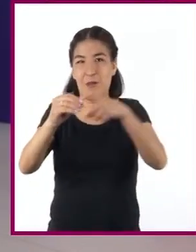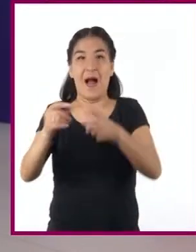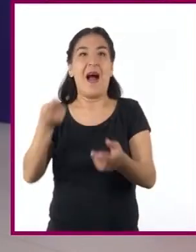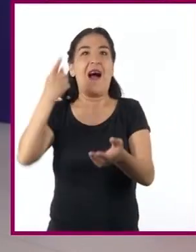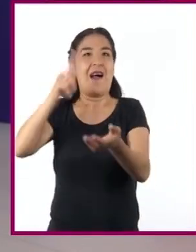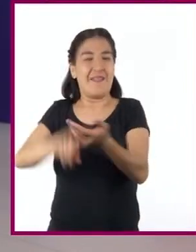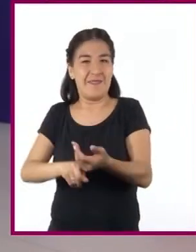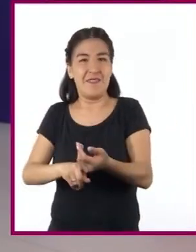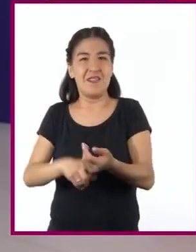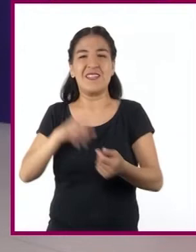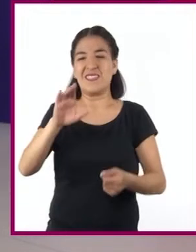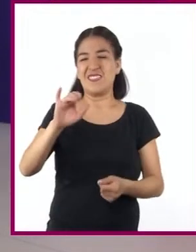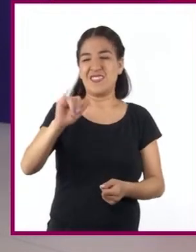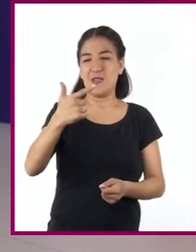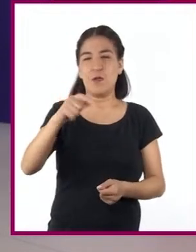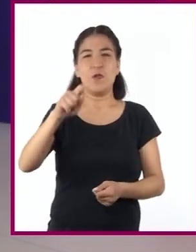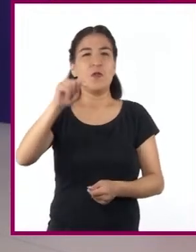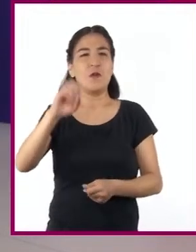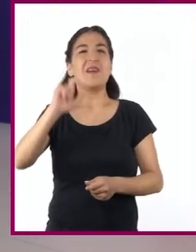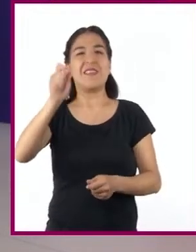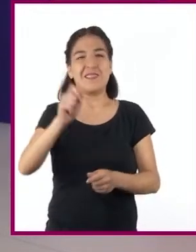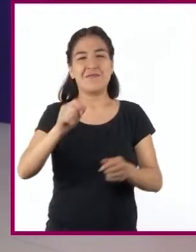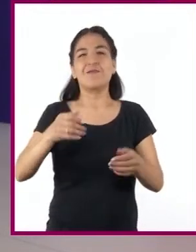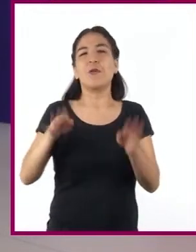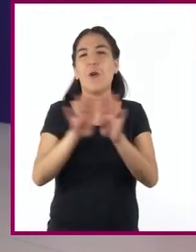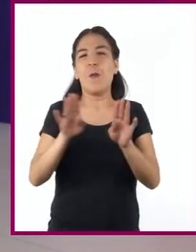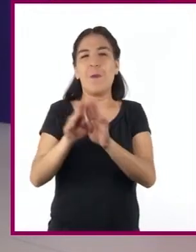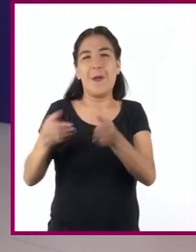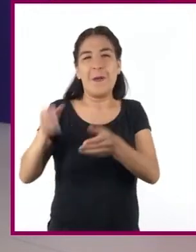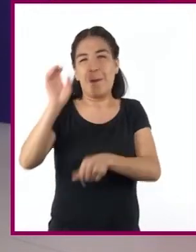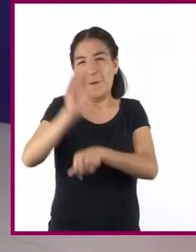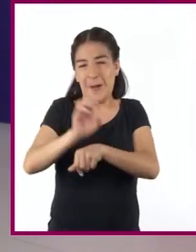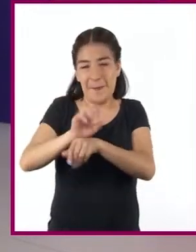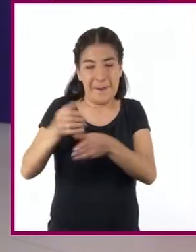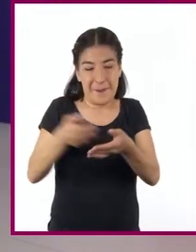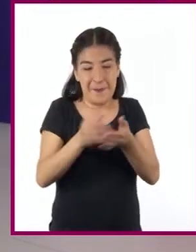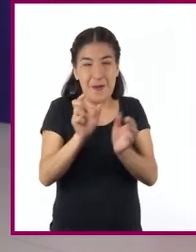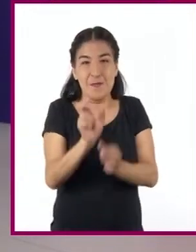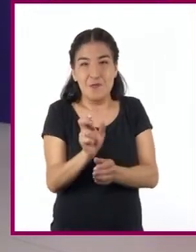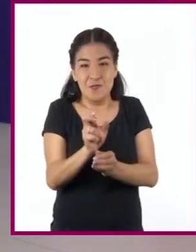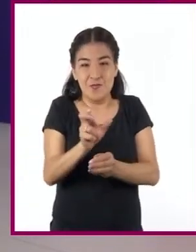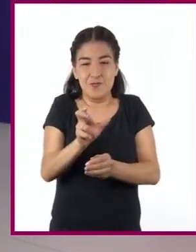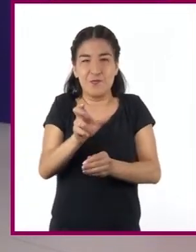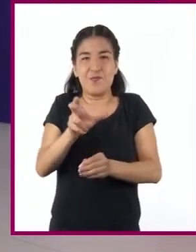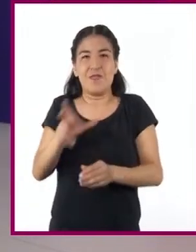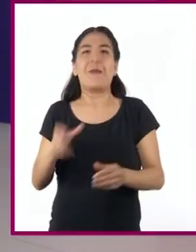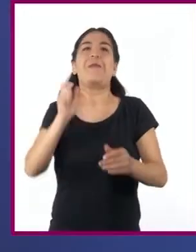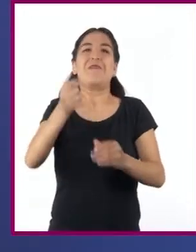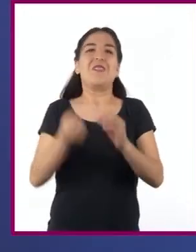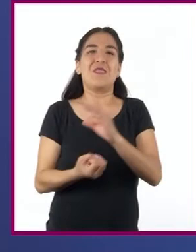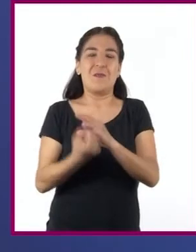cigoto, que crecerá y se desarrollará en un embrión, que luego dará lugar a un nuevo individuo.